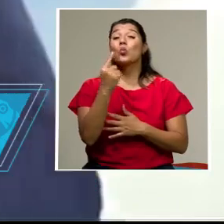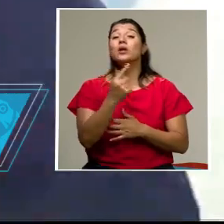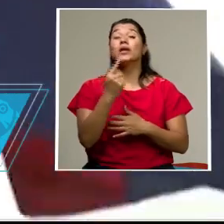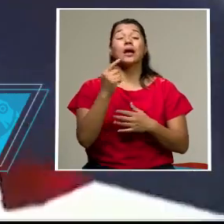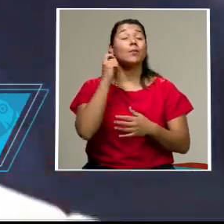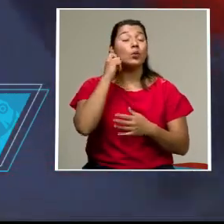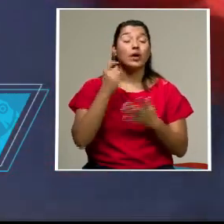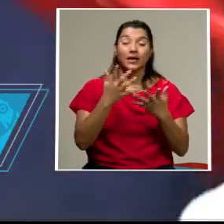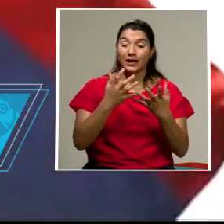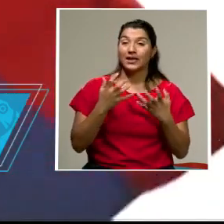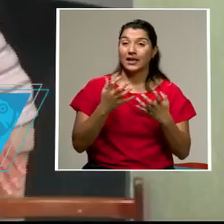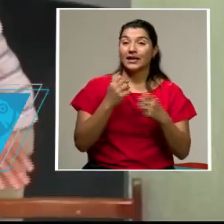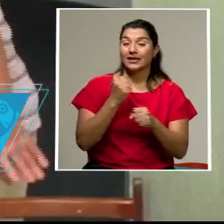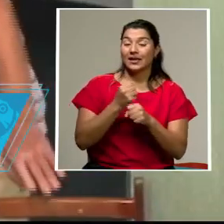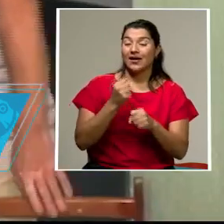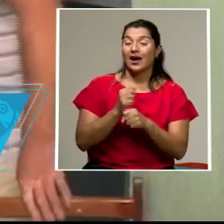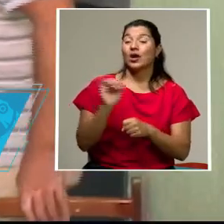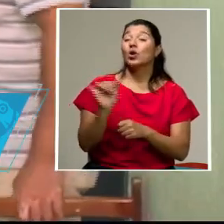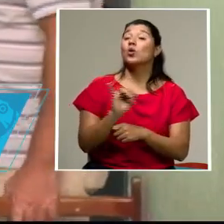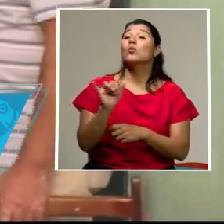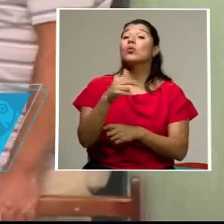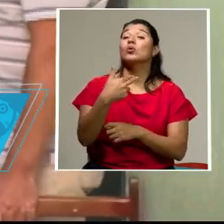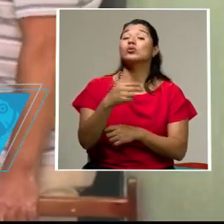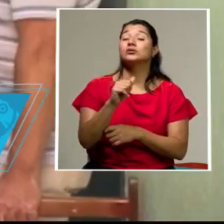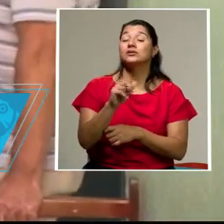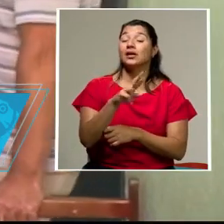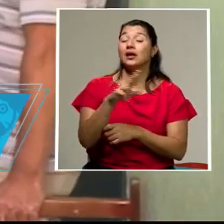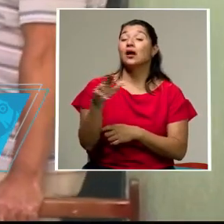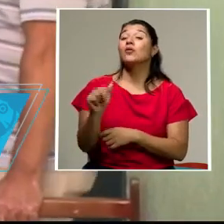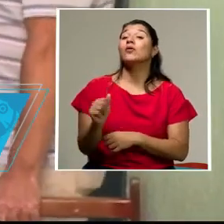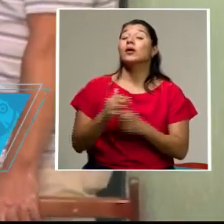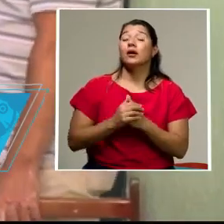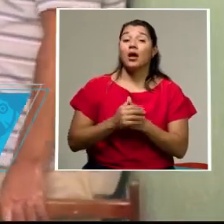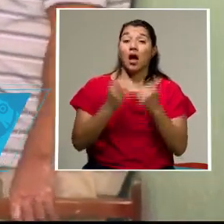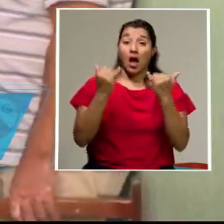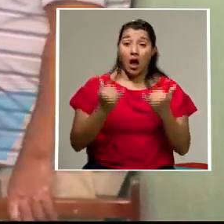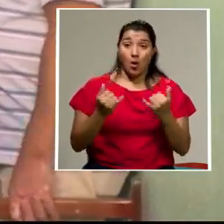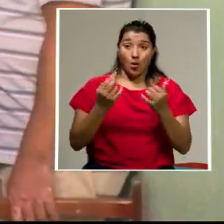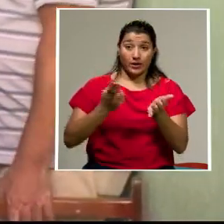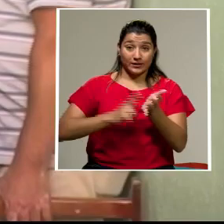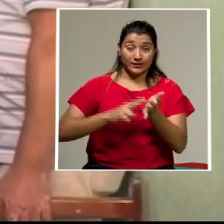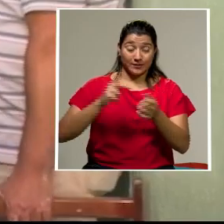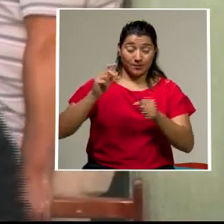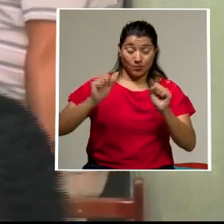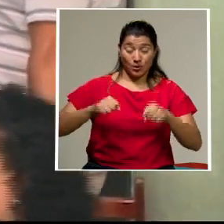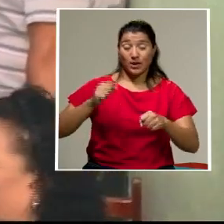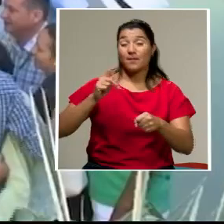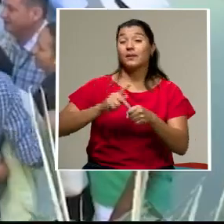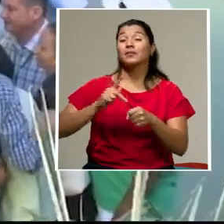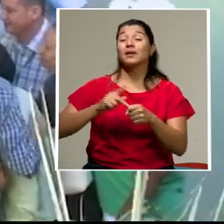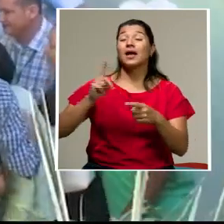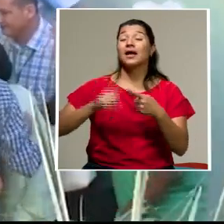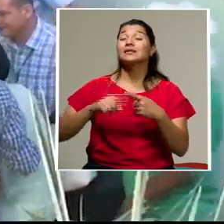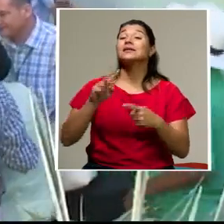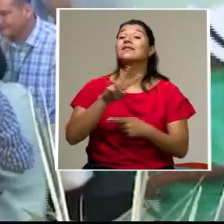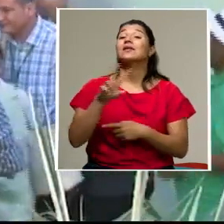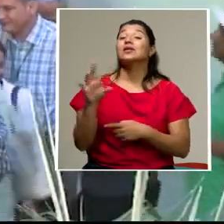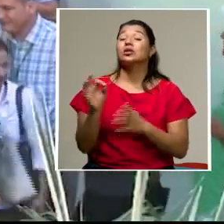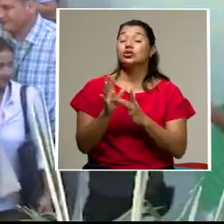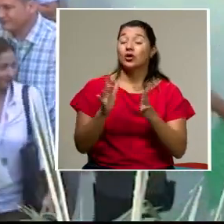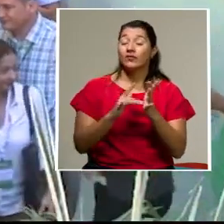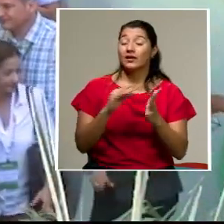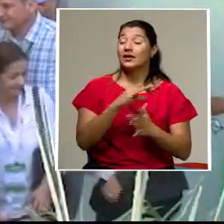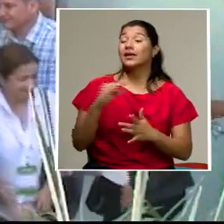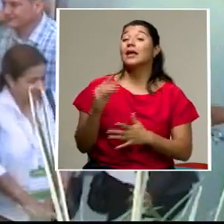la República, mientras que en el Partido Liberación Nacional, la inscripción finalizará el 18 de abril y el primero en hacer el trámite este lunes